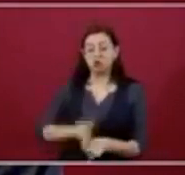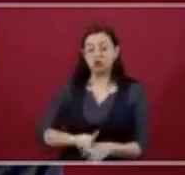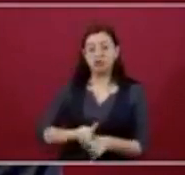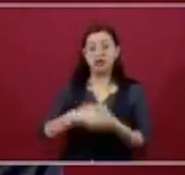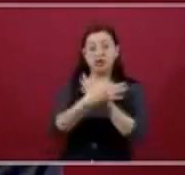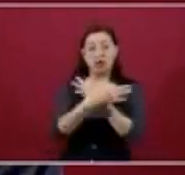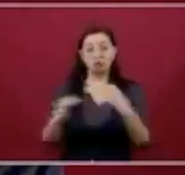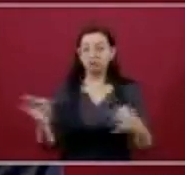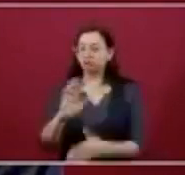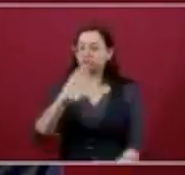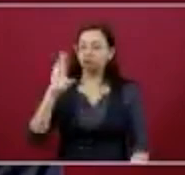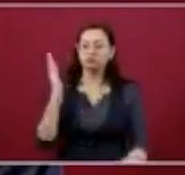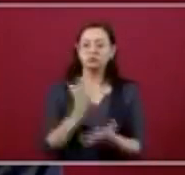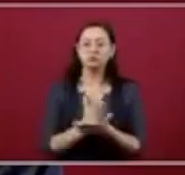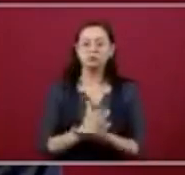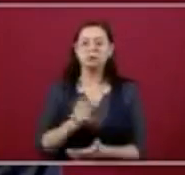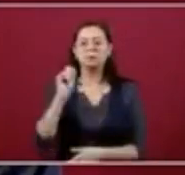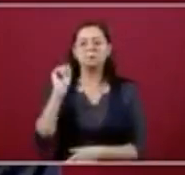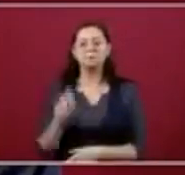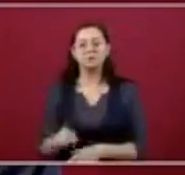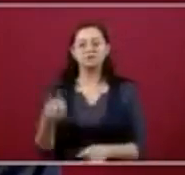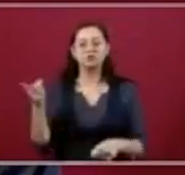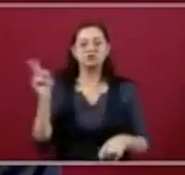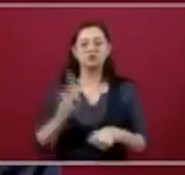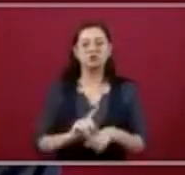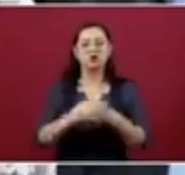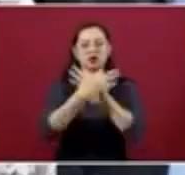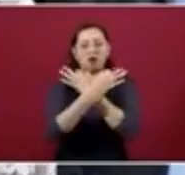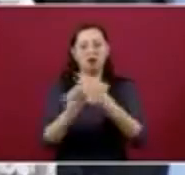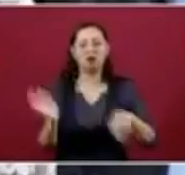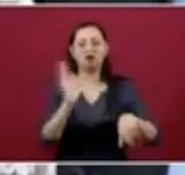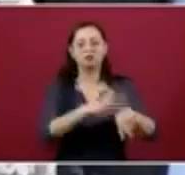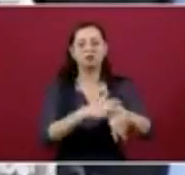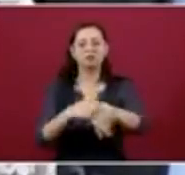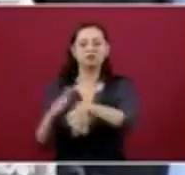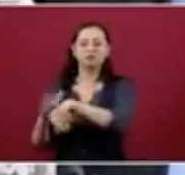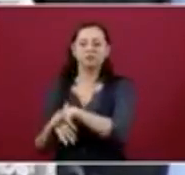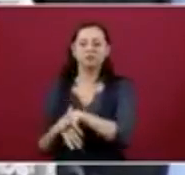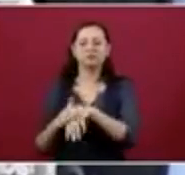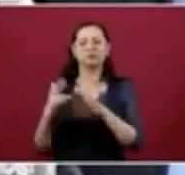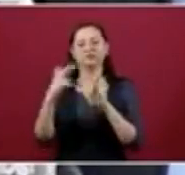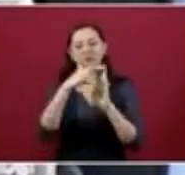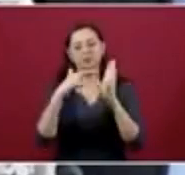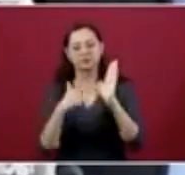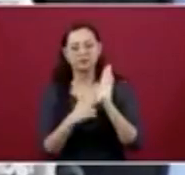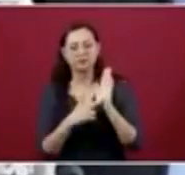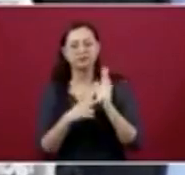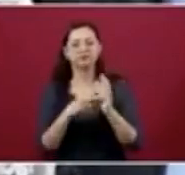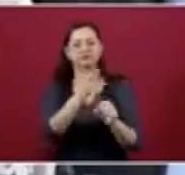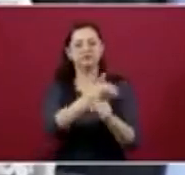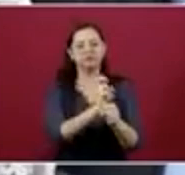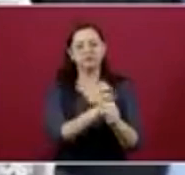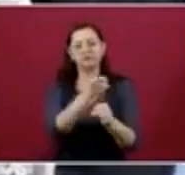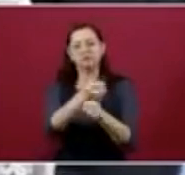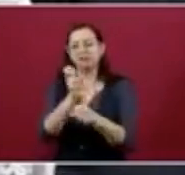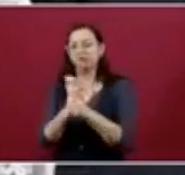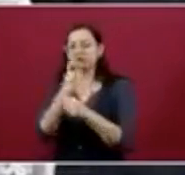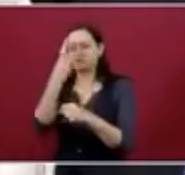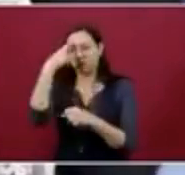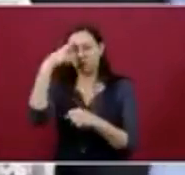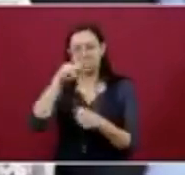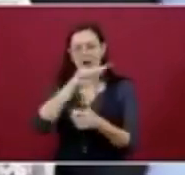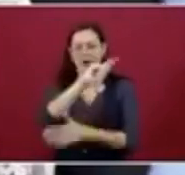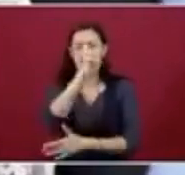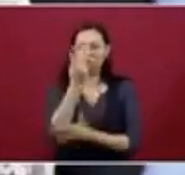los recursos, ese mismo día se publicaron las reglas de operación del programa. No solo